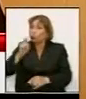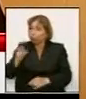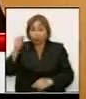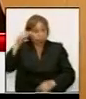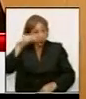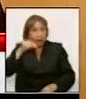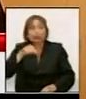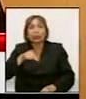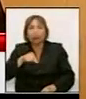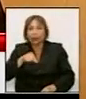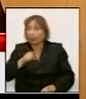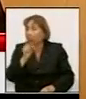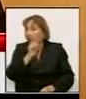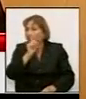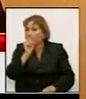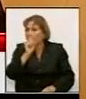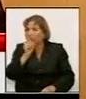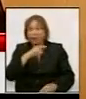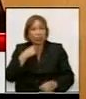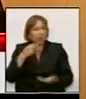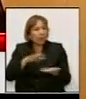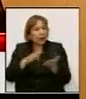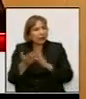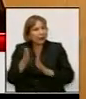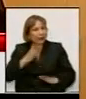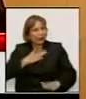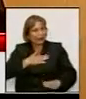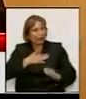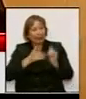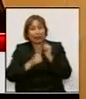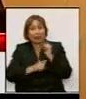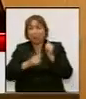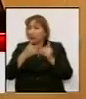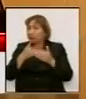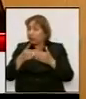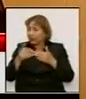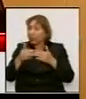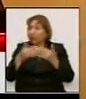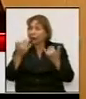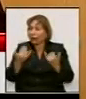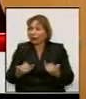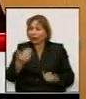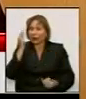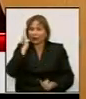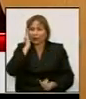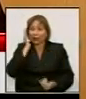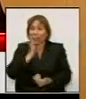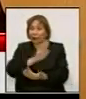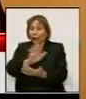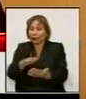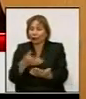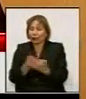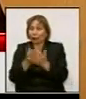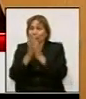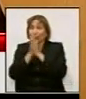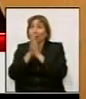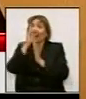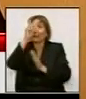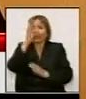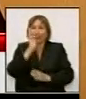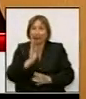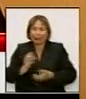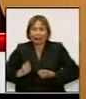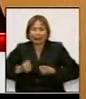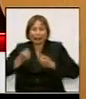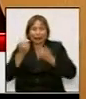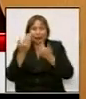aquí, no habría muerto mi hermano, pero aún ahora sé que todo lo que pidas a Dios, Dios te